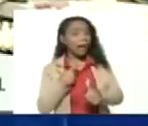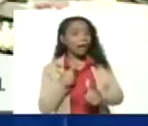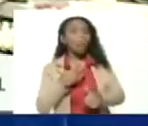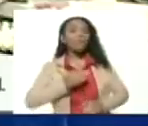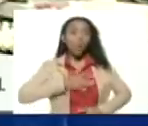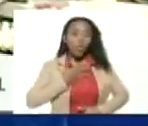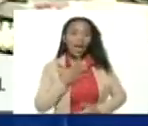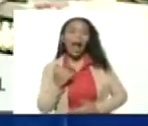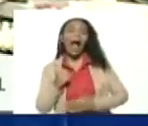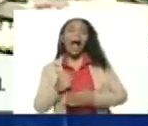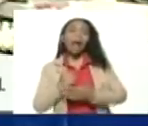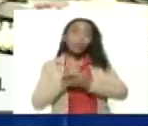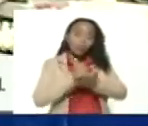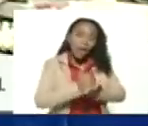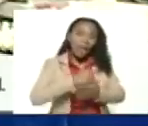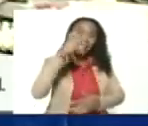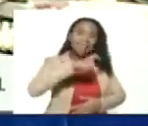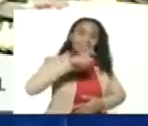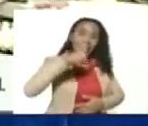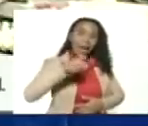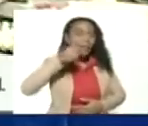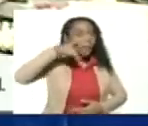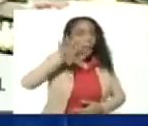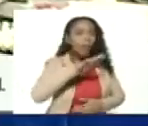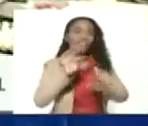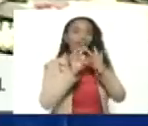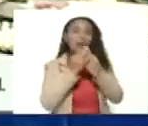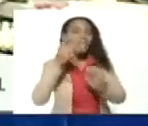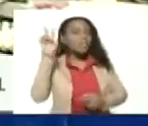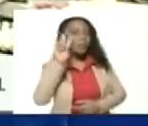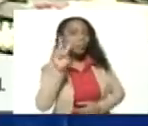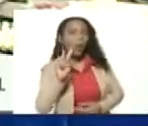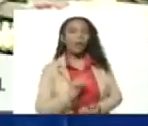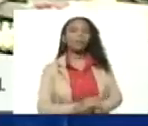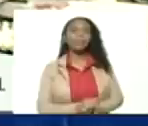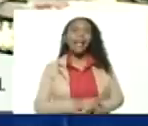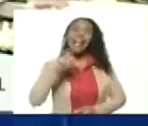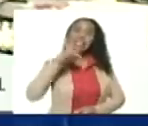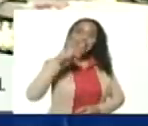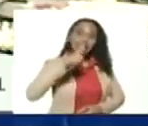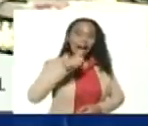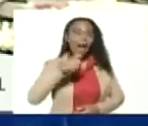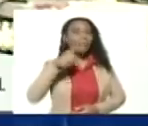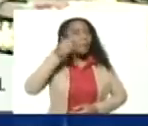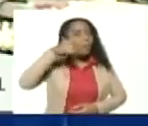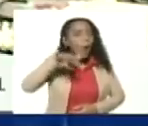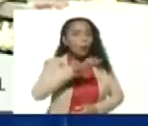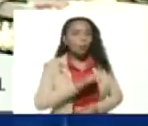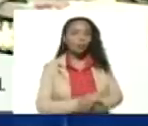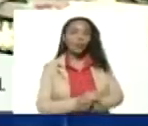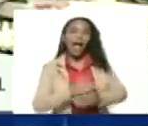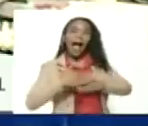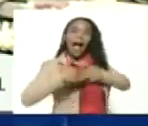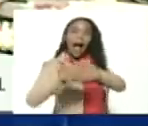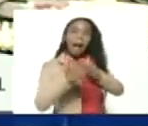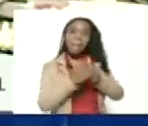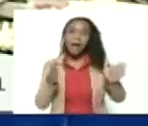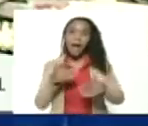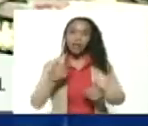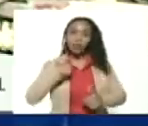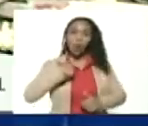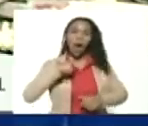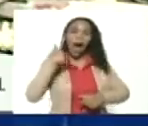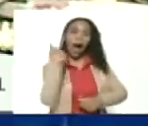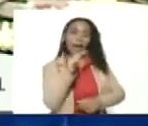satisfacer las necesidades del pueblo y la familia venezolana, las necesidades del pueblo ampliamente. Aquí tengo las